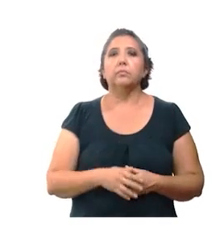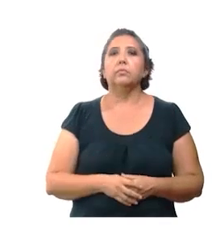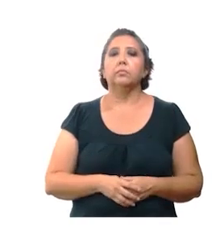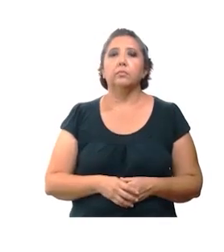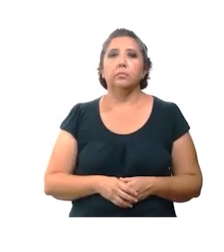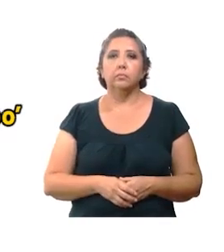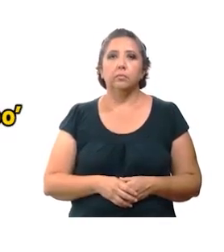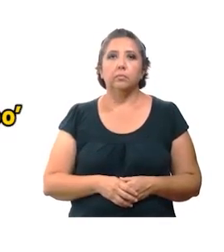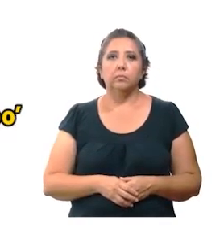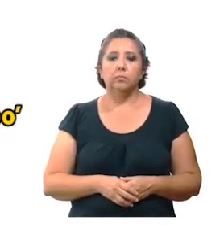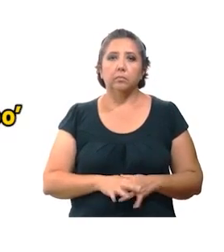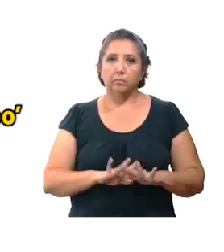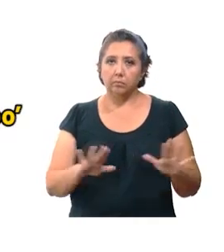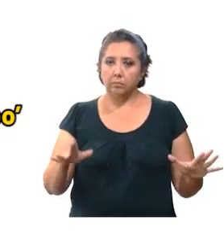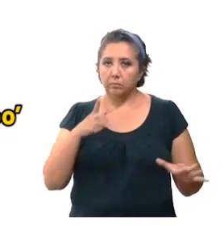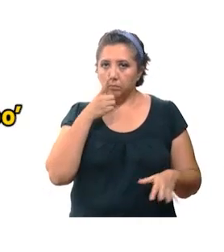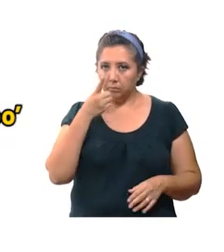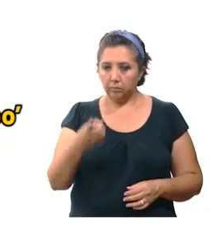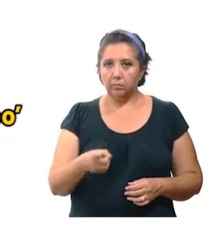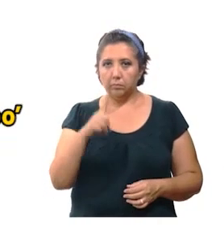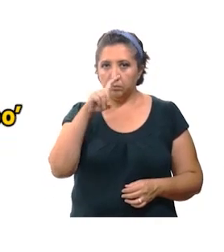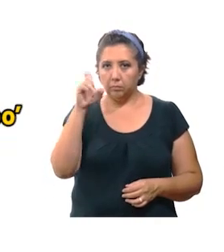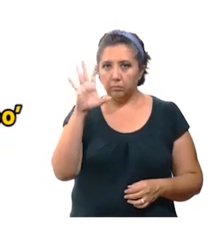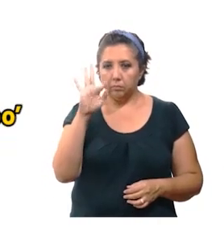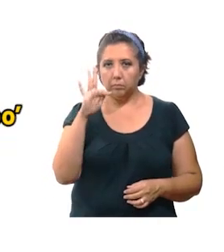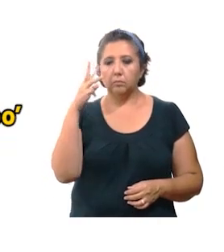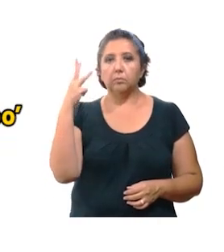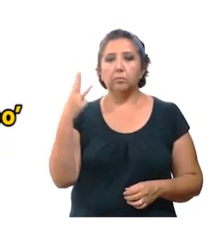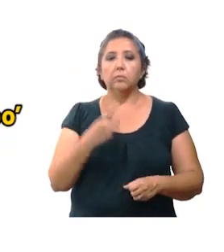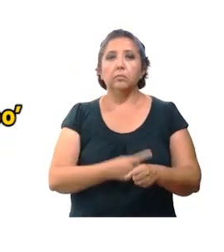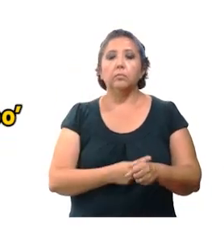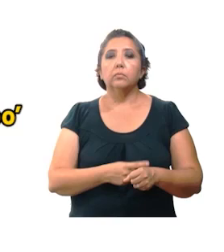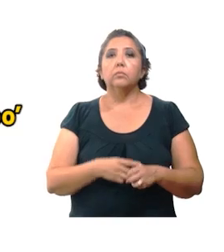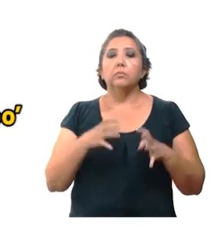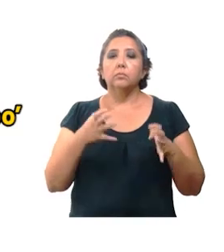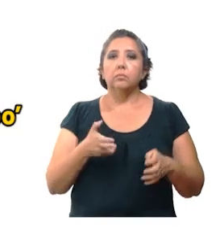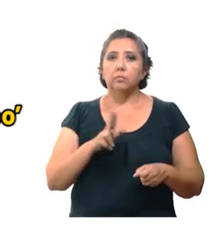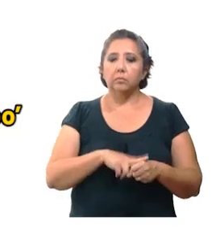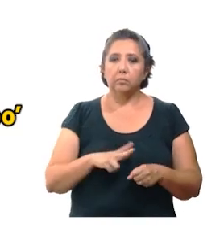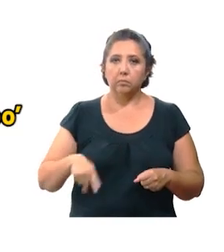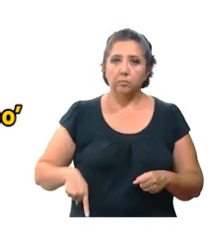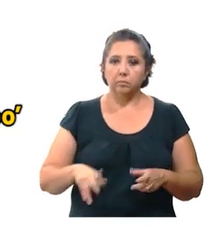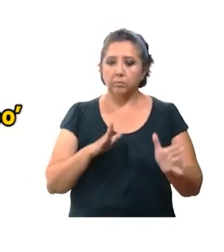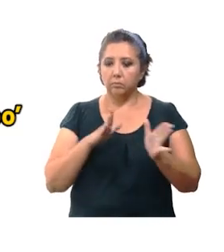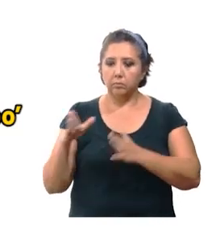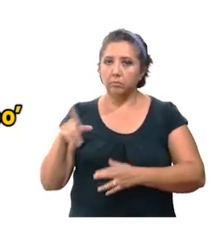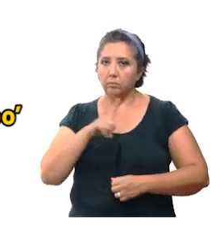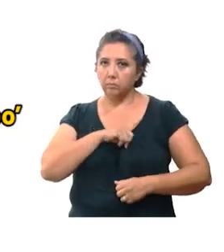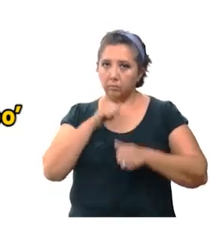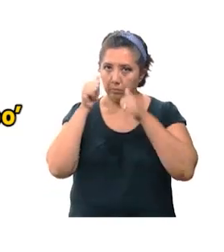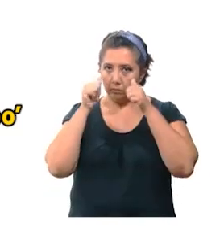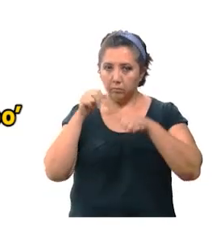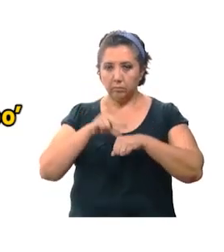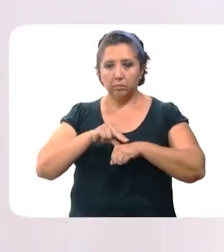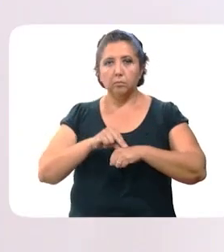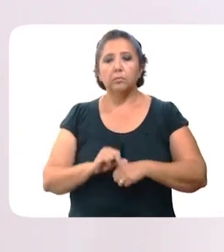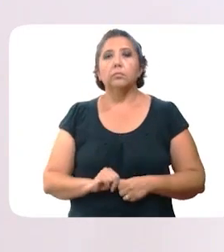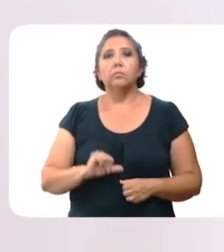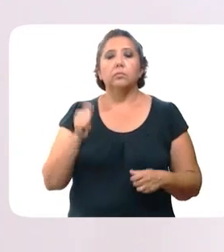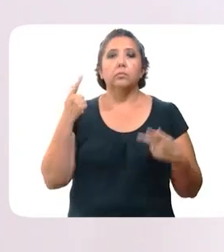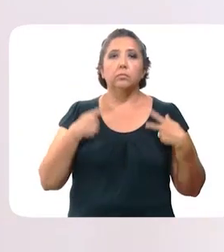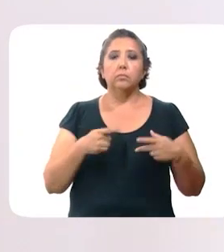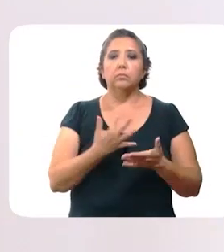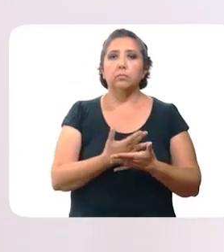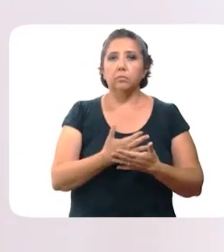síntomas leves. Como ya se mencionó, 143 de los casos positivos están en hospitales públicos y en aislamiento total.